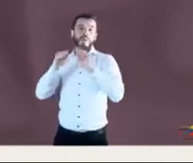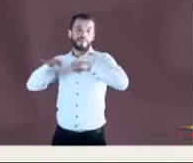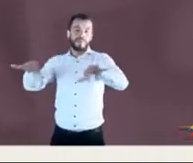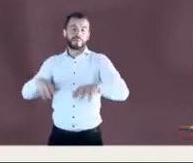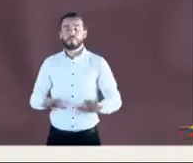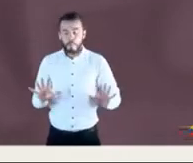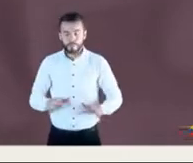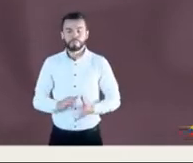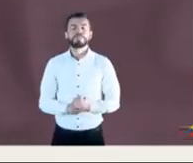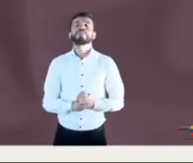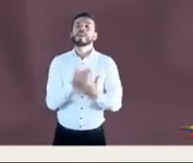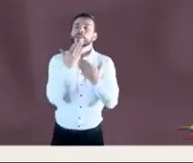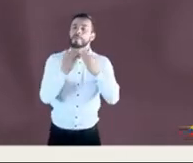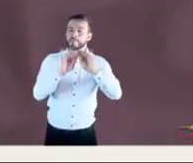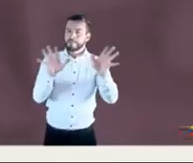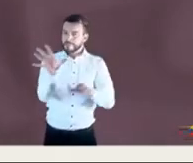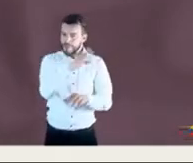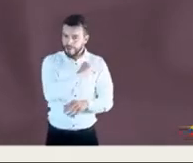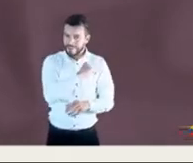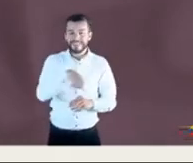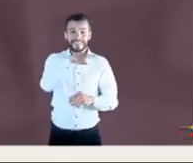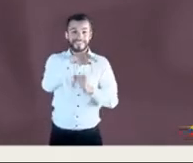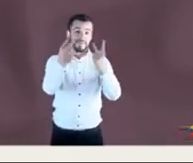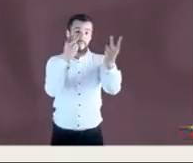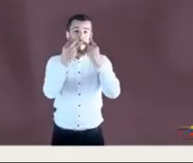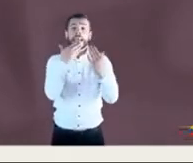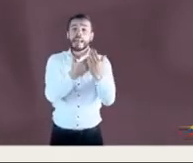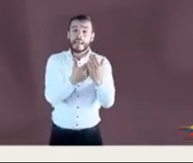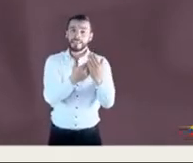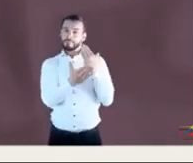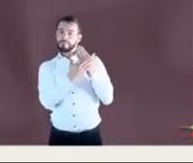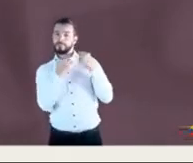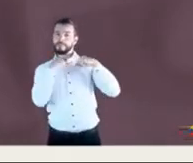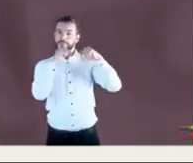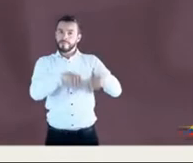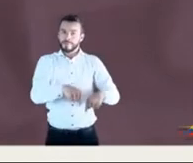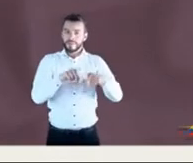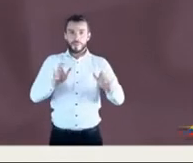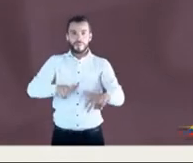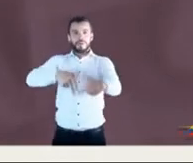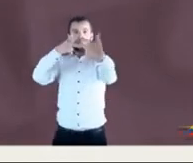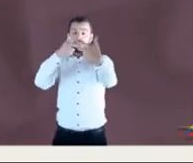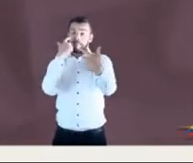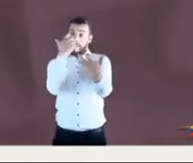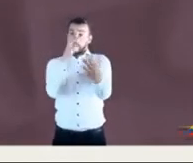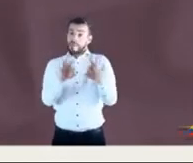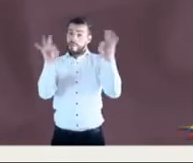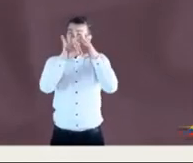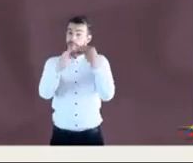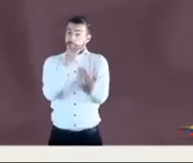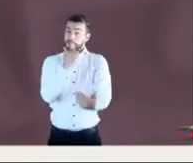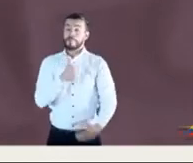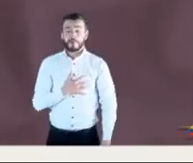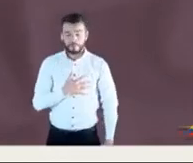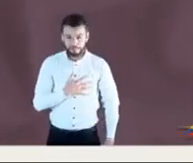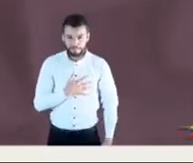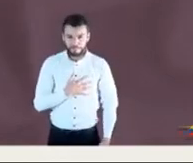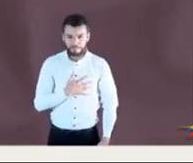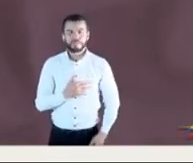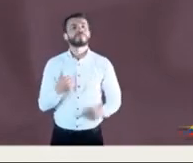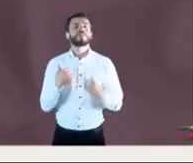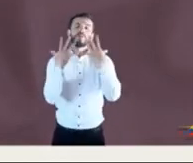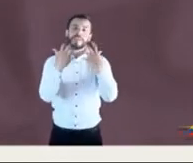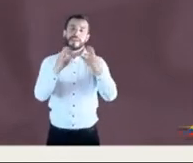Buenos días a todos los que nos acompañan y agradezco al espectador por esta invitación muy importante. Yo creo que lo que podríamos decir es que